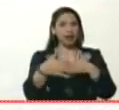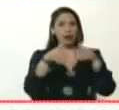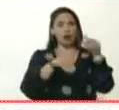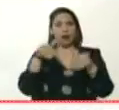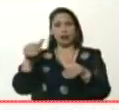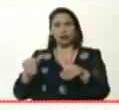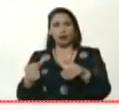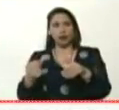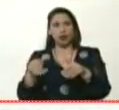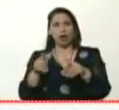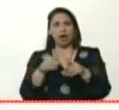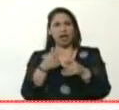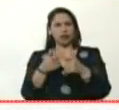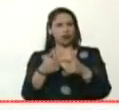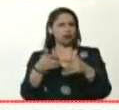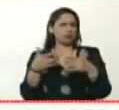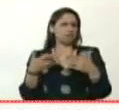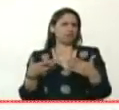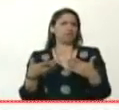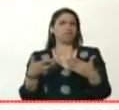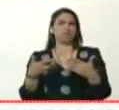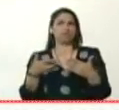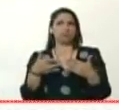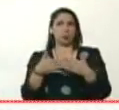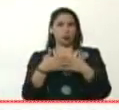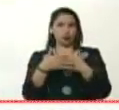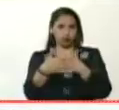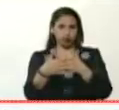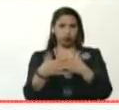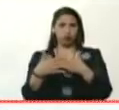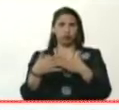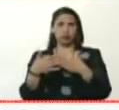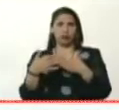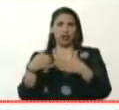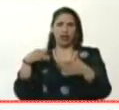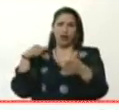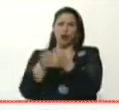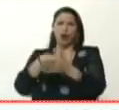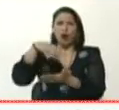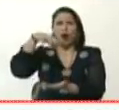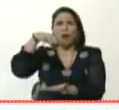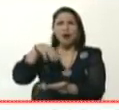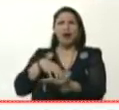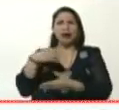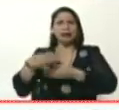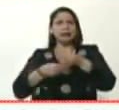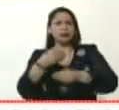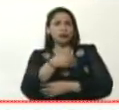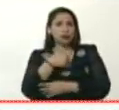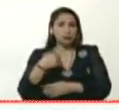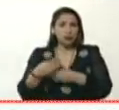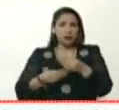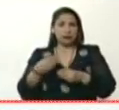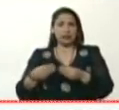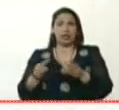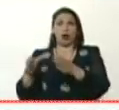Y vaya a creer que son las elecciones estas. Fue el golpe que intentó dar aquí la derecha en el año